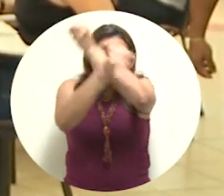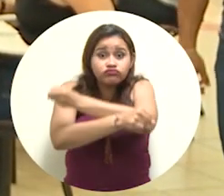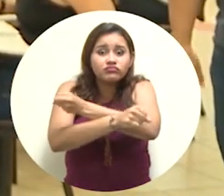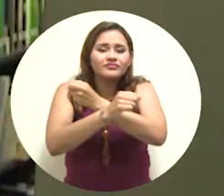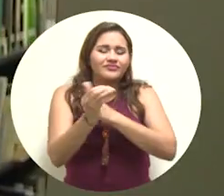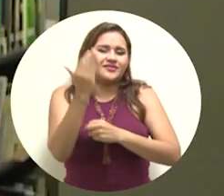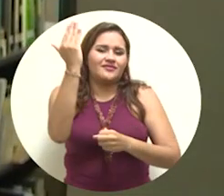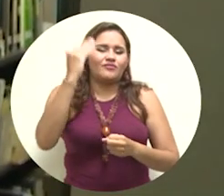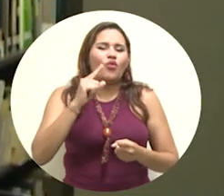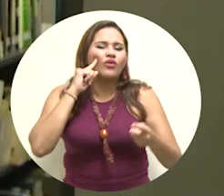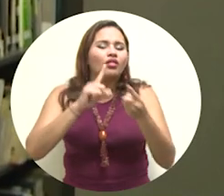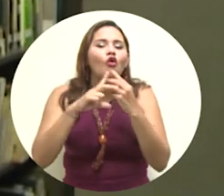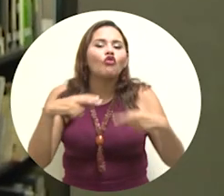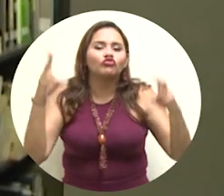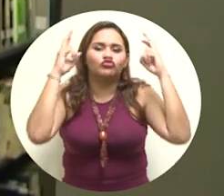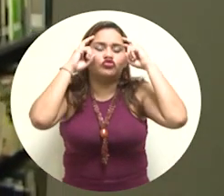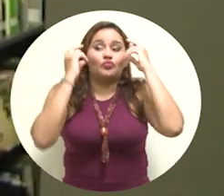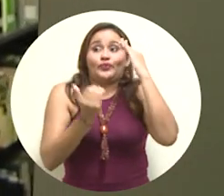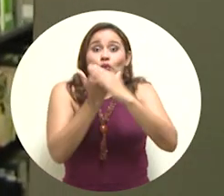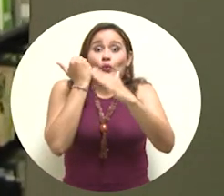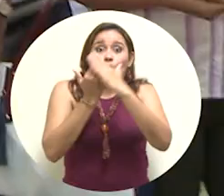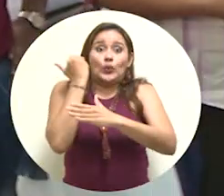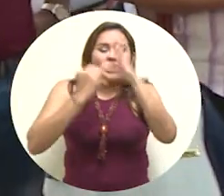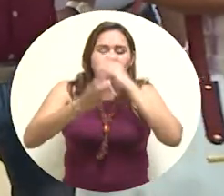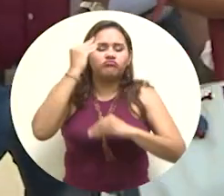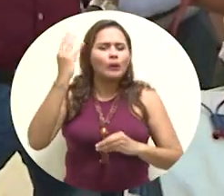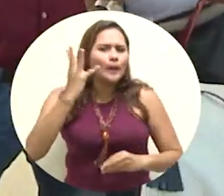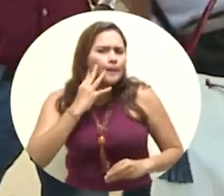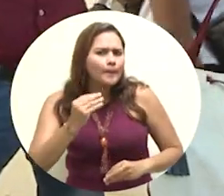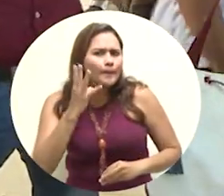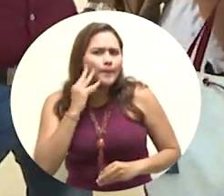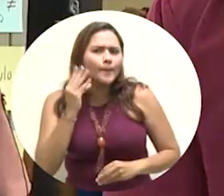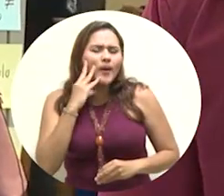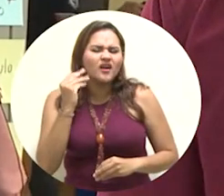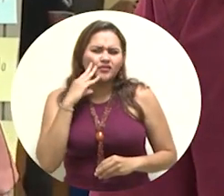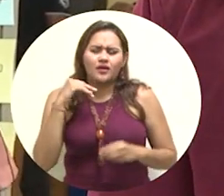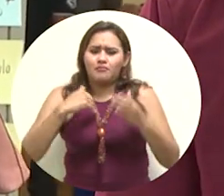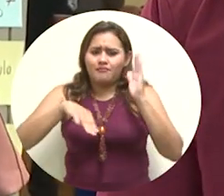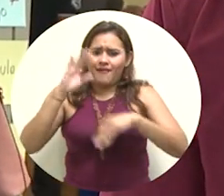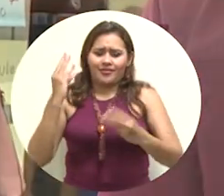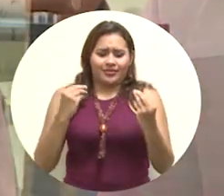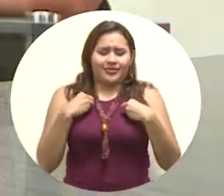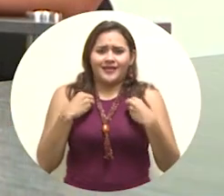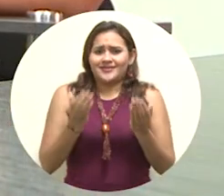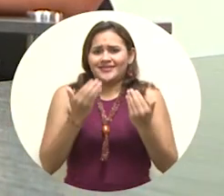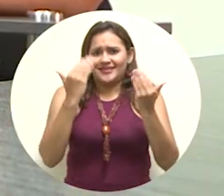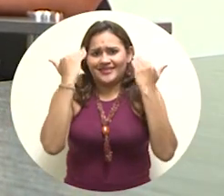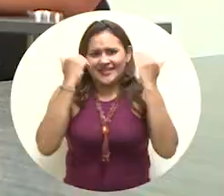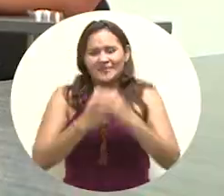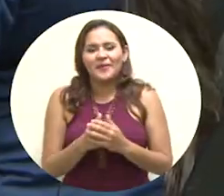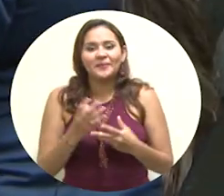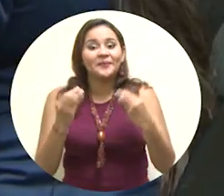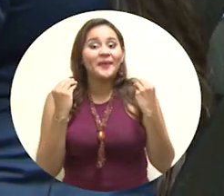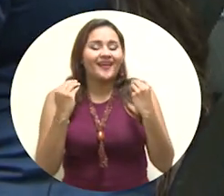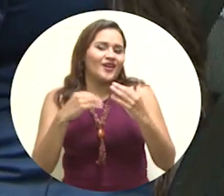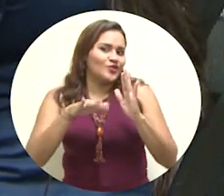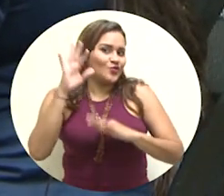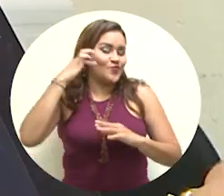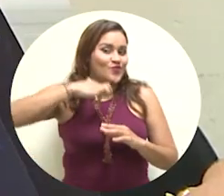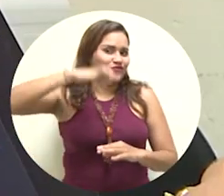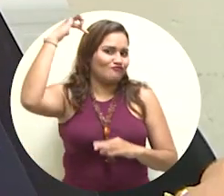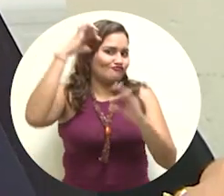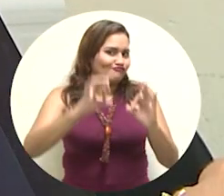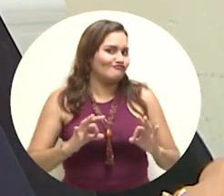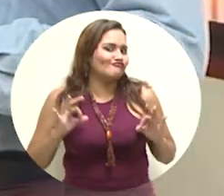una forma de adquirir nuevos conocimientos, experiencias y un sinnúmero de beneficios que dan valor agregado a la formación profesional